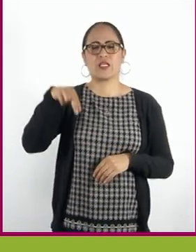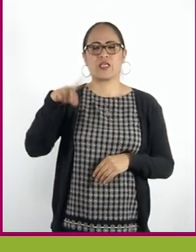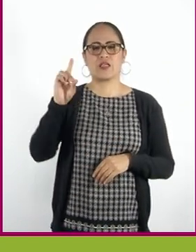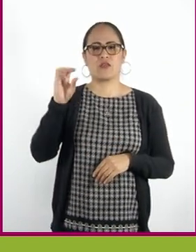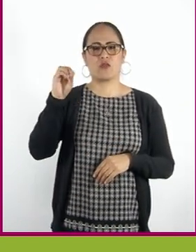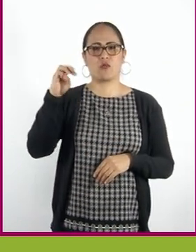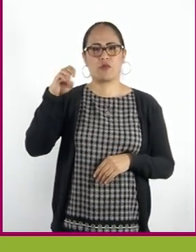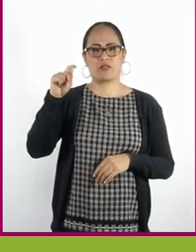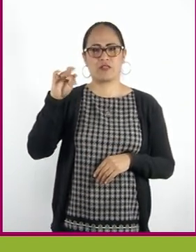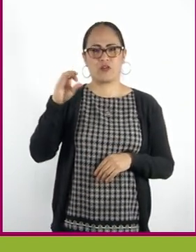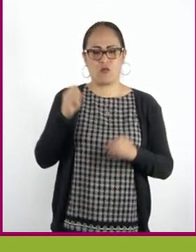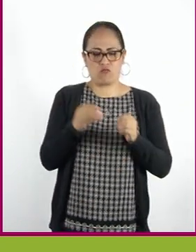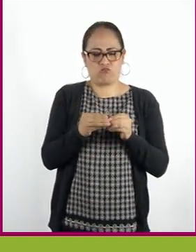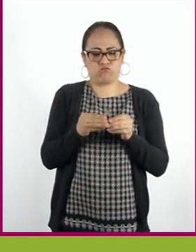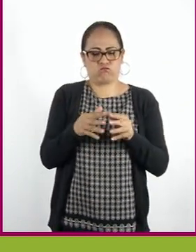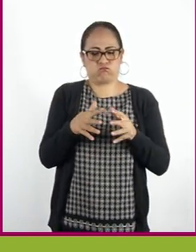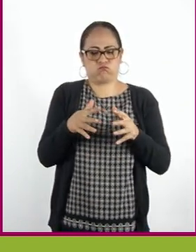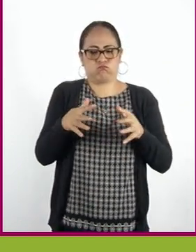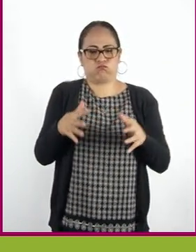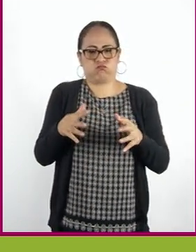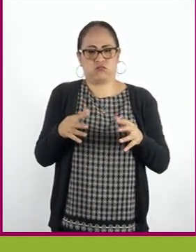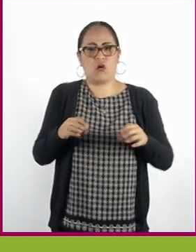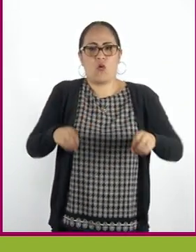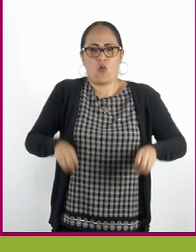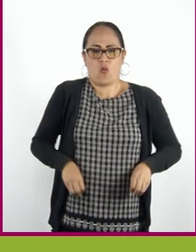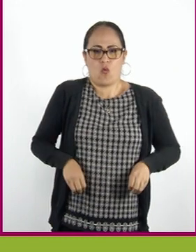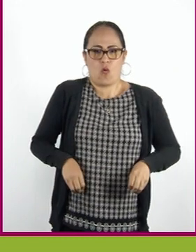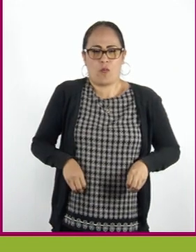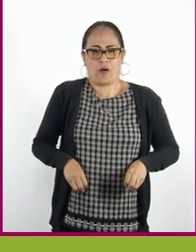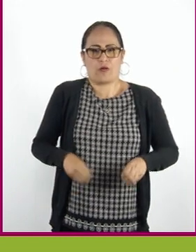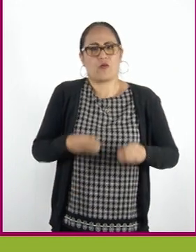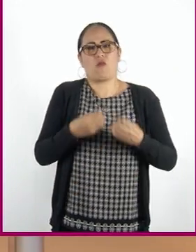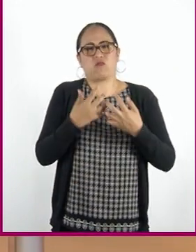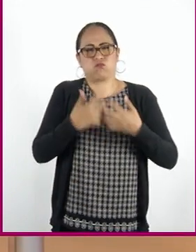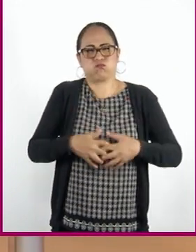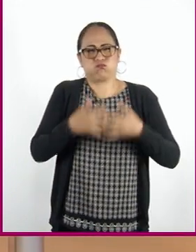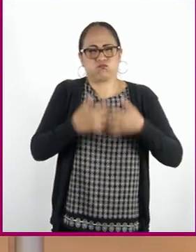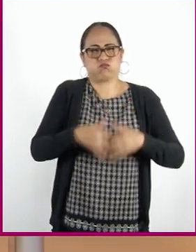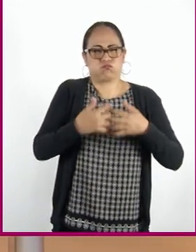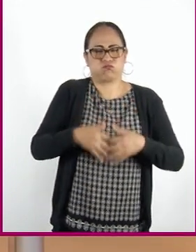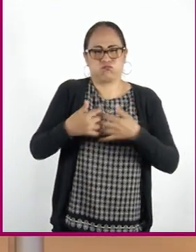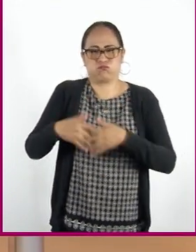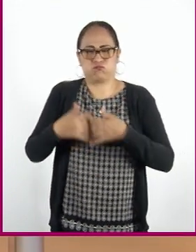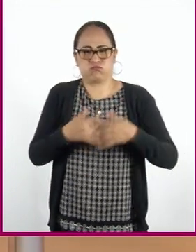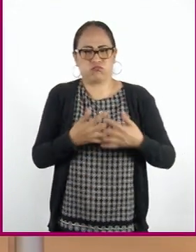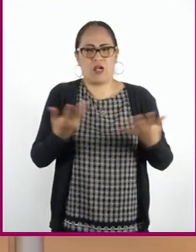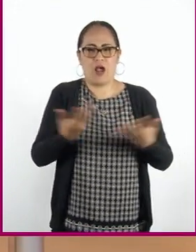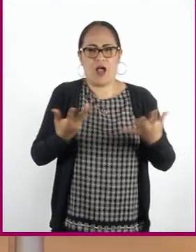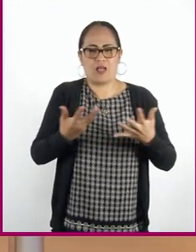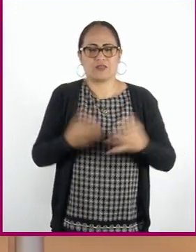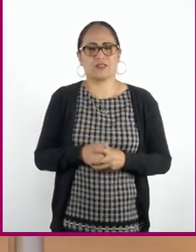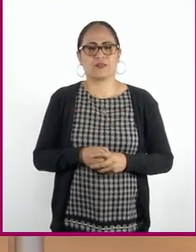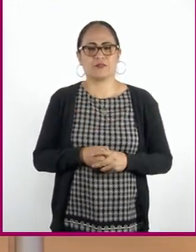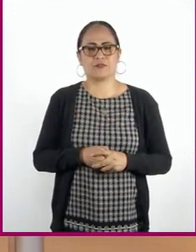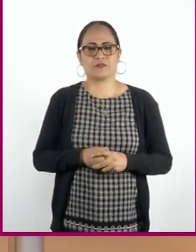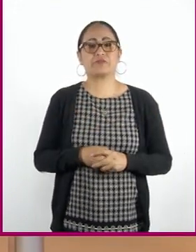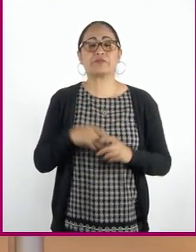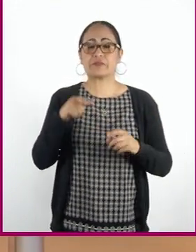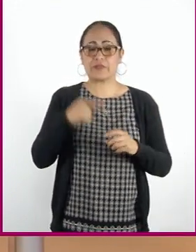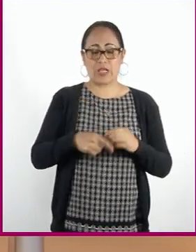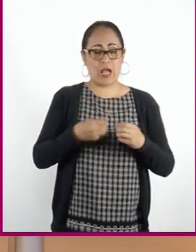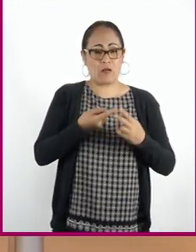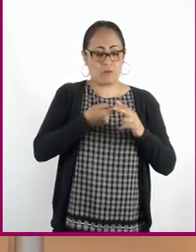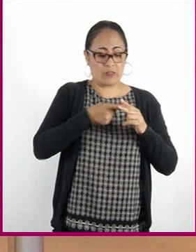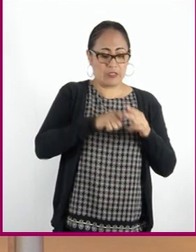se engrosa y estimula a los ovarios para propiciar la ovulación. Esto es la producción, maduración